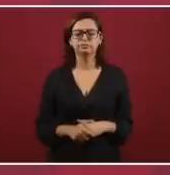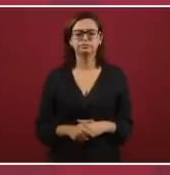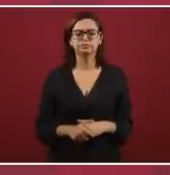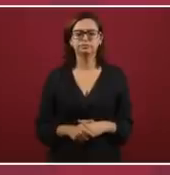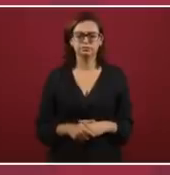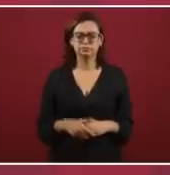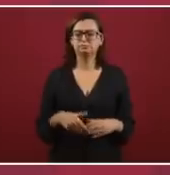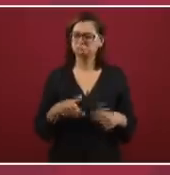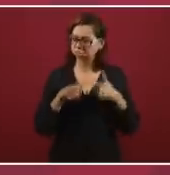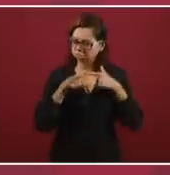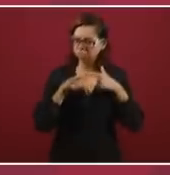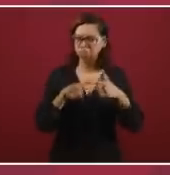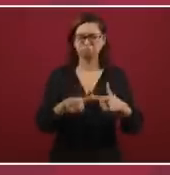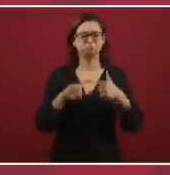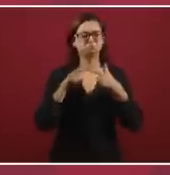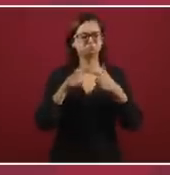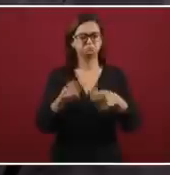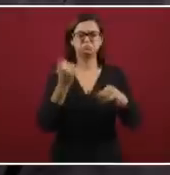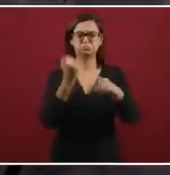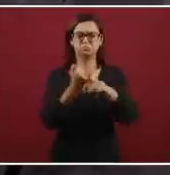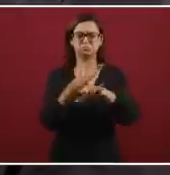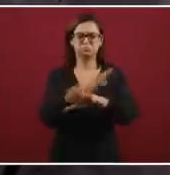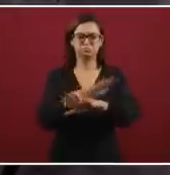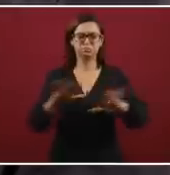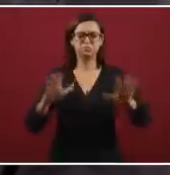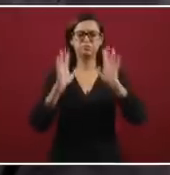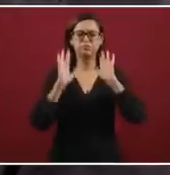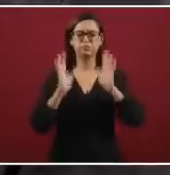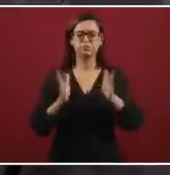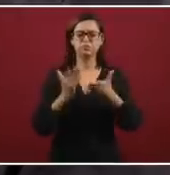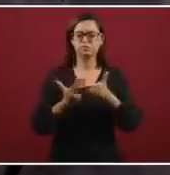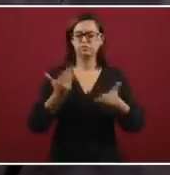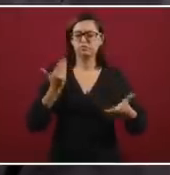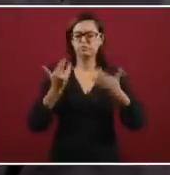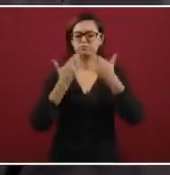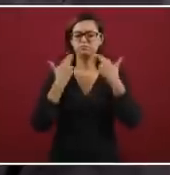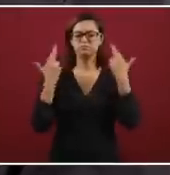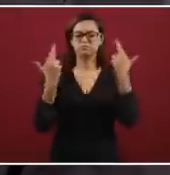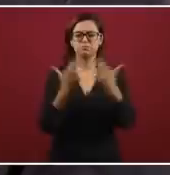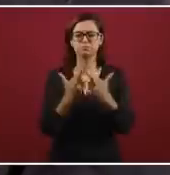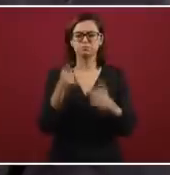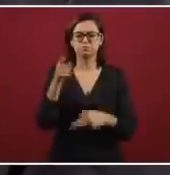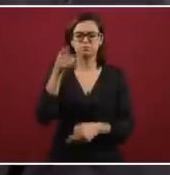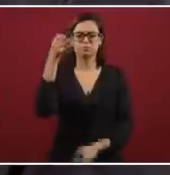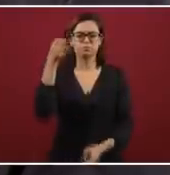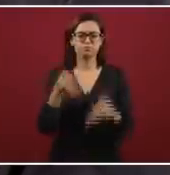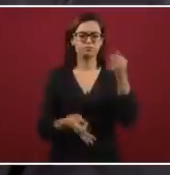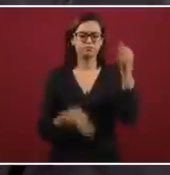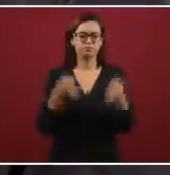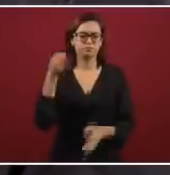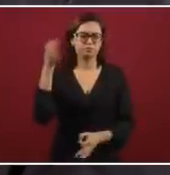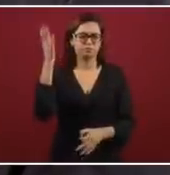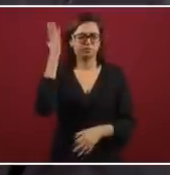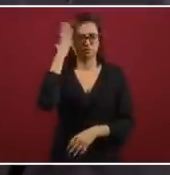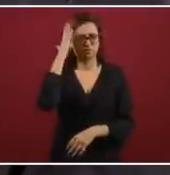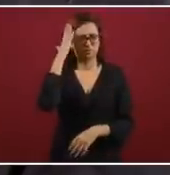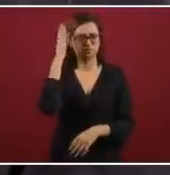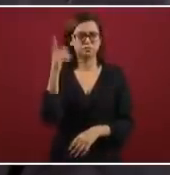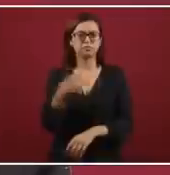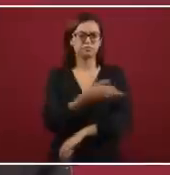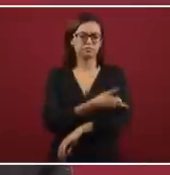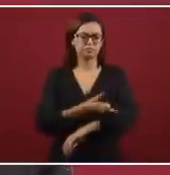asunto, se va a seguir informando. Ya se tuvo una reunión con el fiscal, los